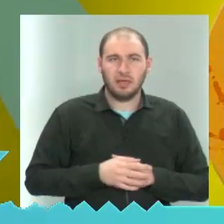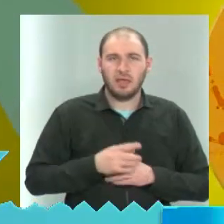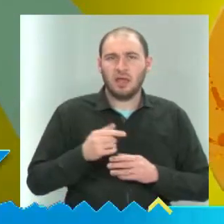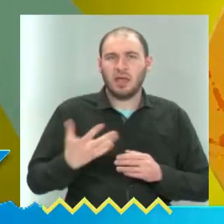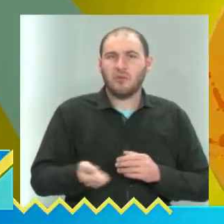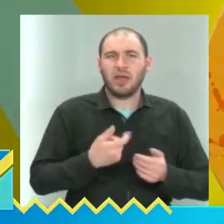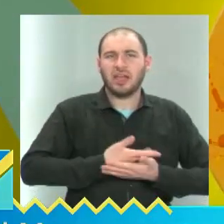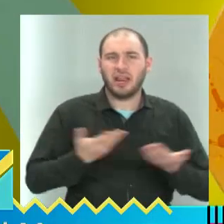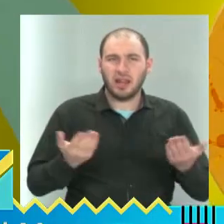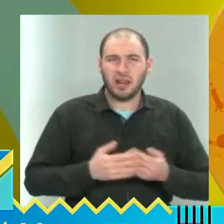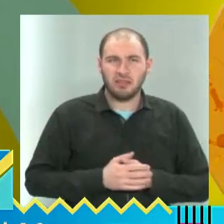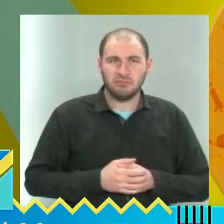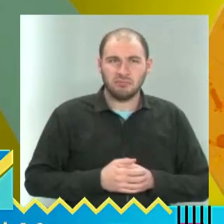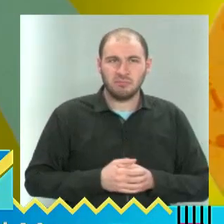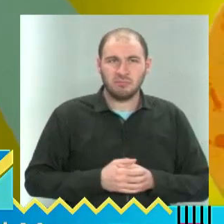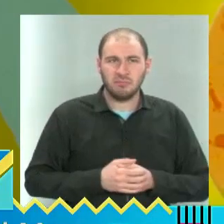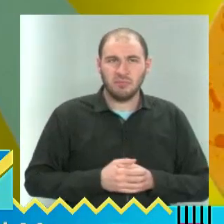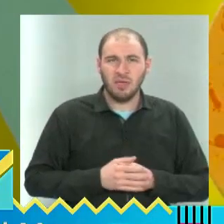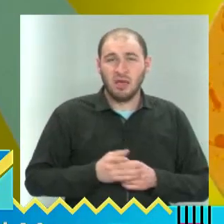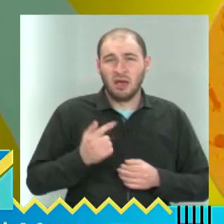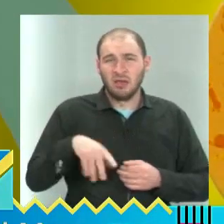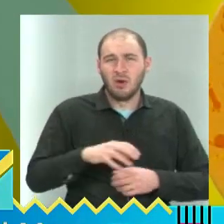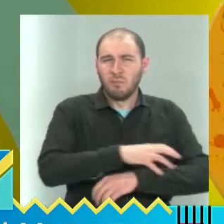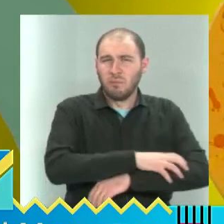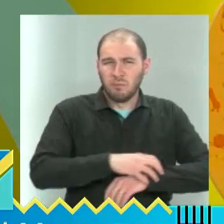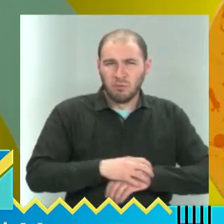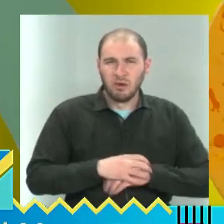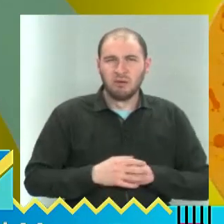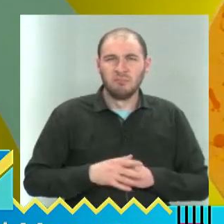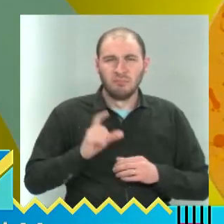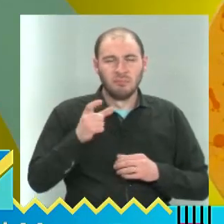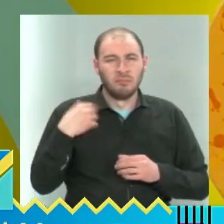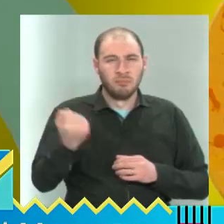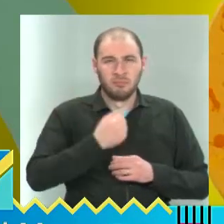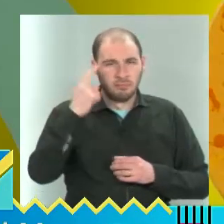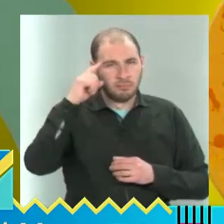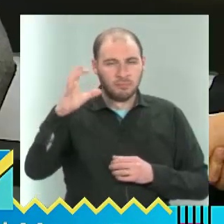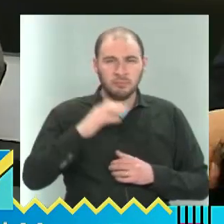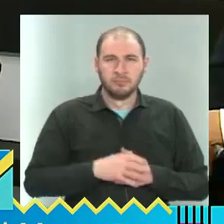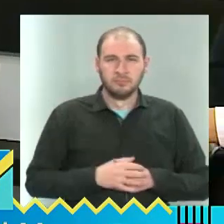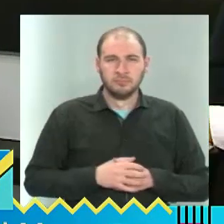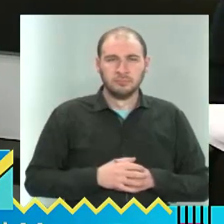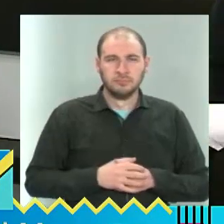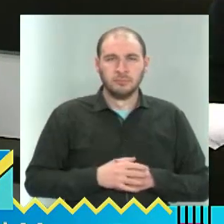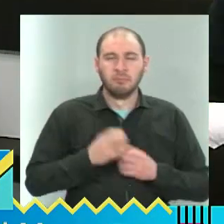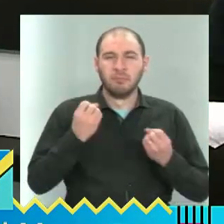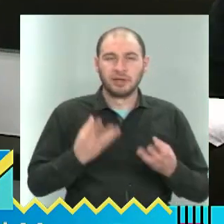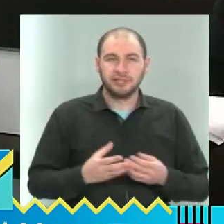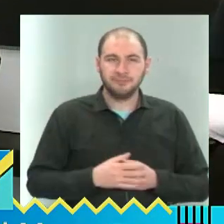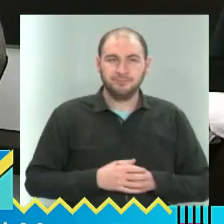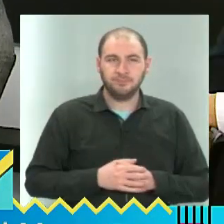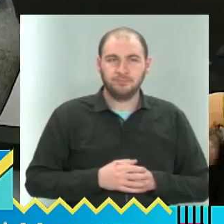encontrar generalmente en común es la vulnerabilidad. Es un concepto muy importante a tener en cuenta porque es lo